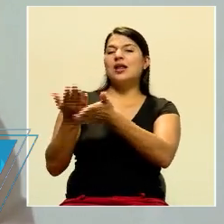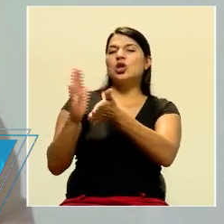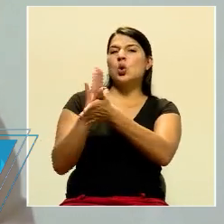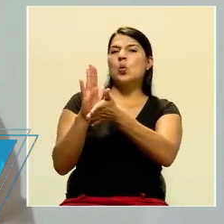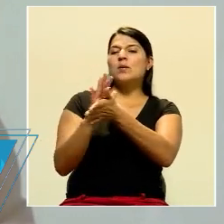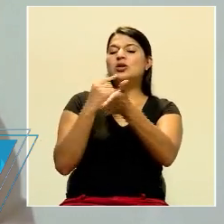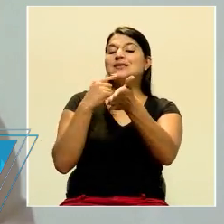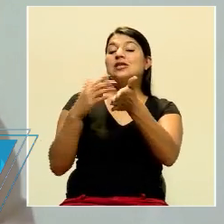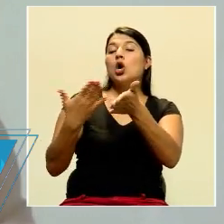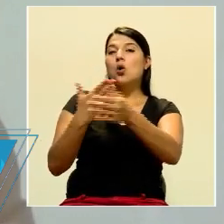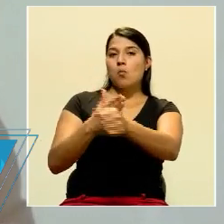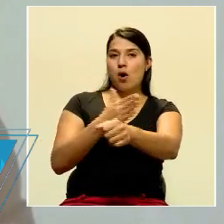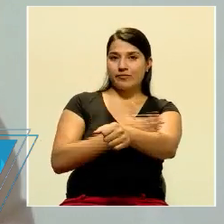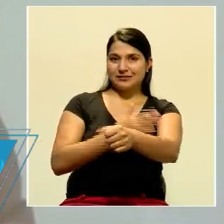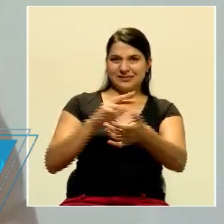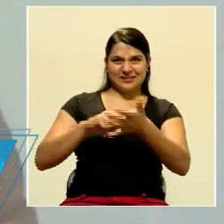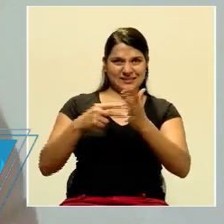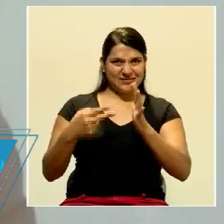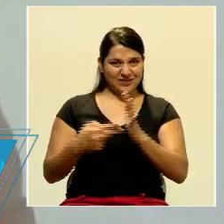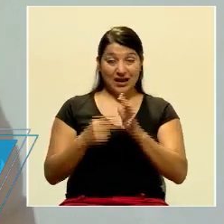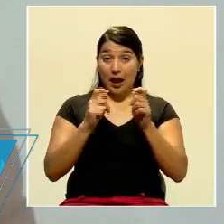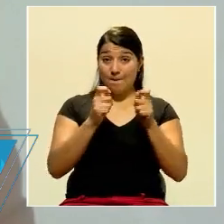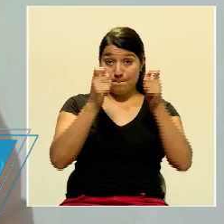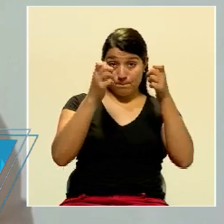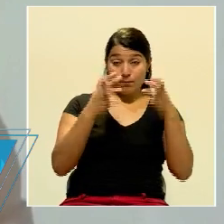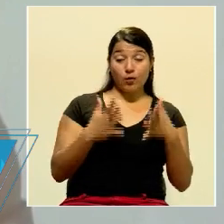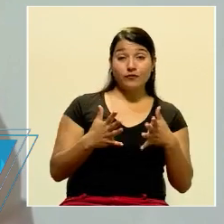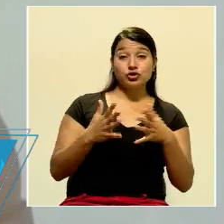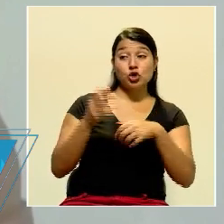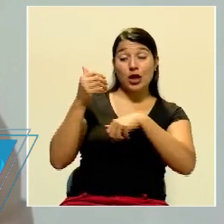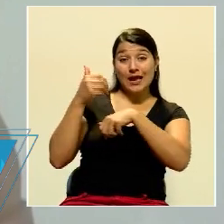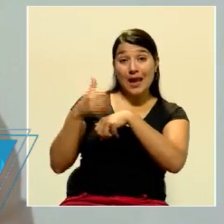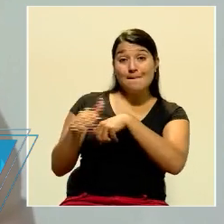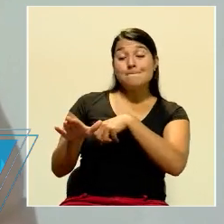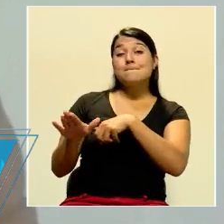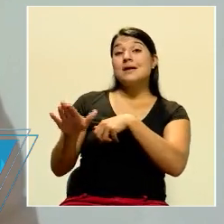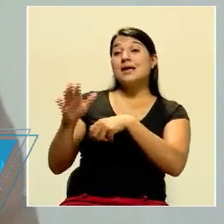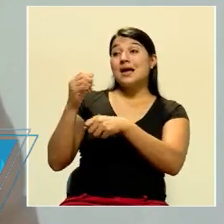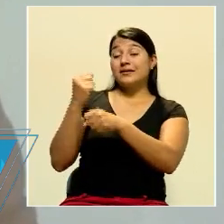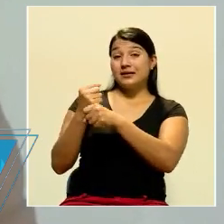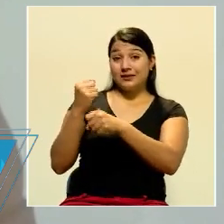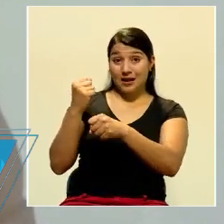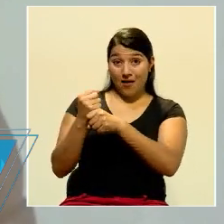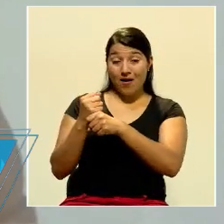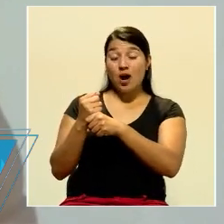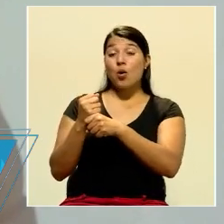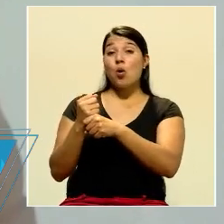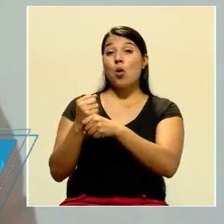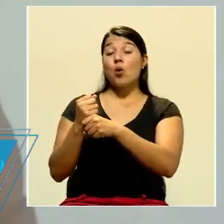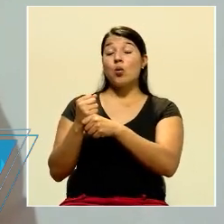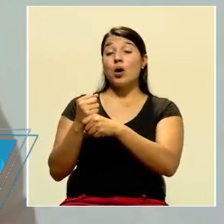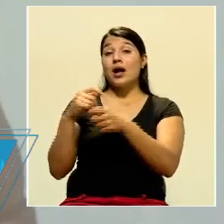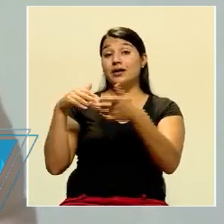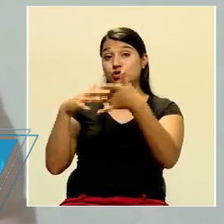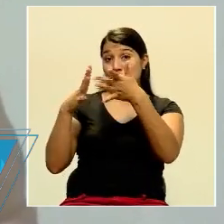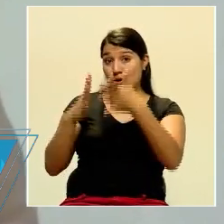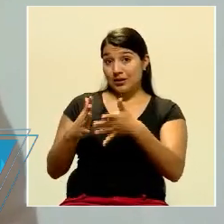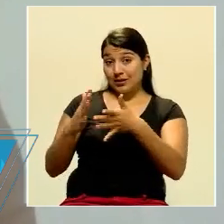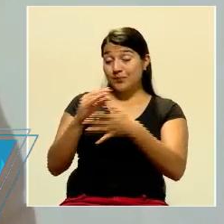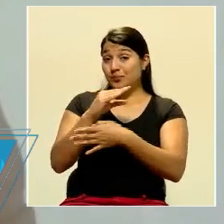esto? Significa que tanto los docentes que envían esas guías de trabajo autónomo a los estudiantes, donde les